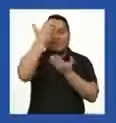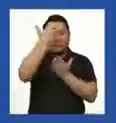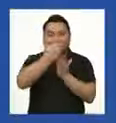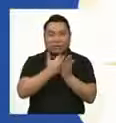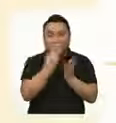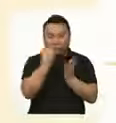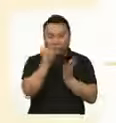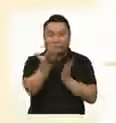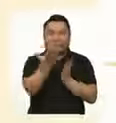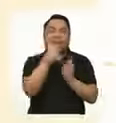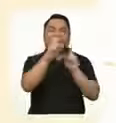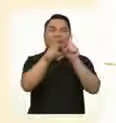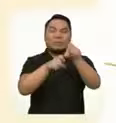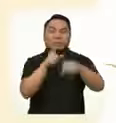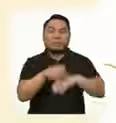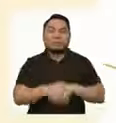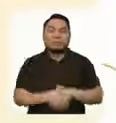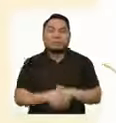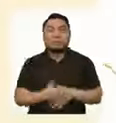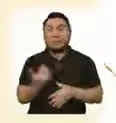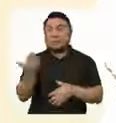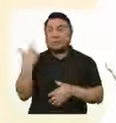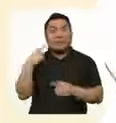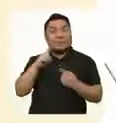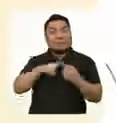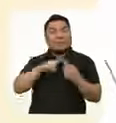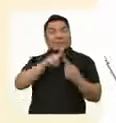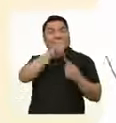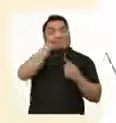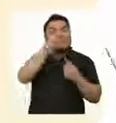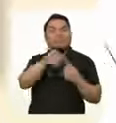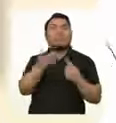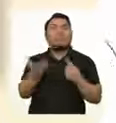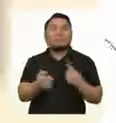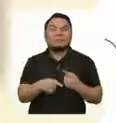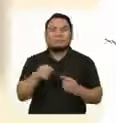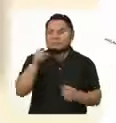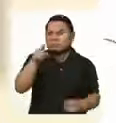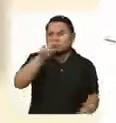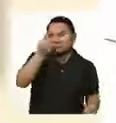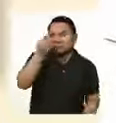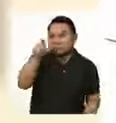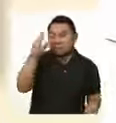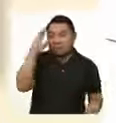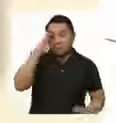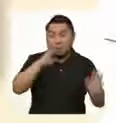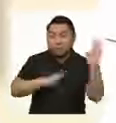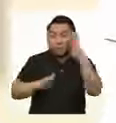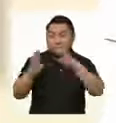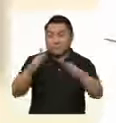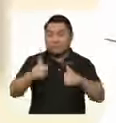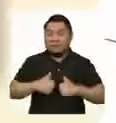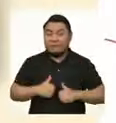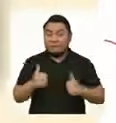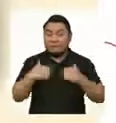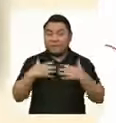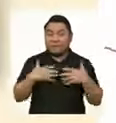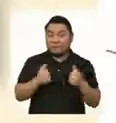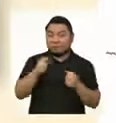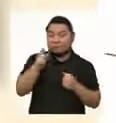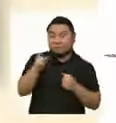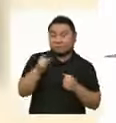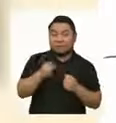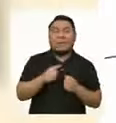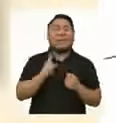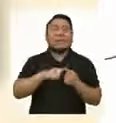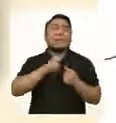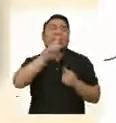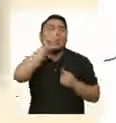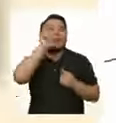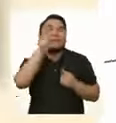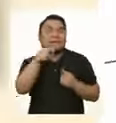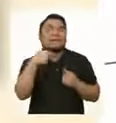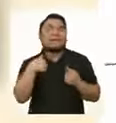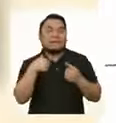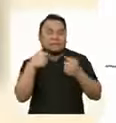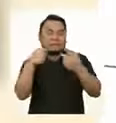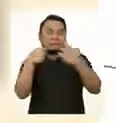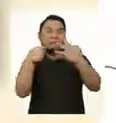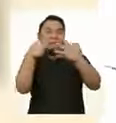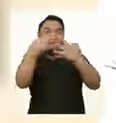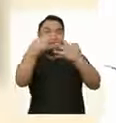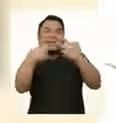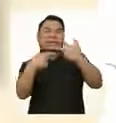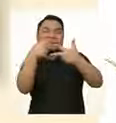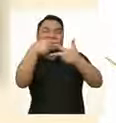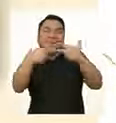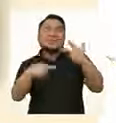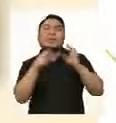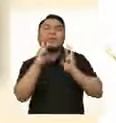cuestionario. La primera pregunta es, ¿te preocupas por llevar una vida saludable? Esta pregunta tiene 3 opciones de